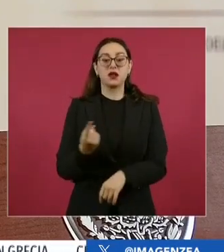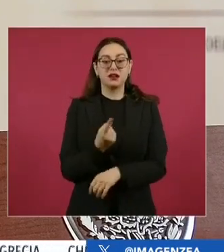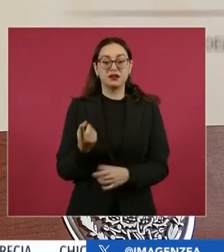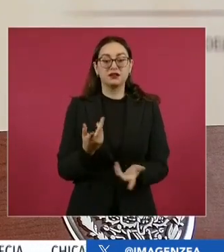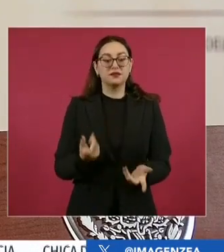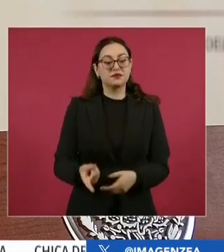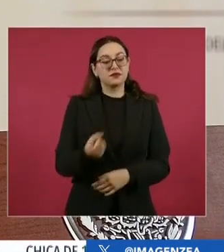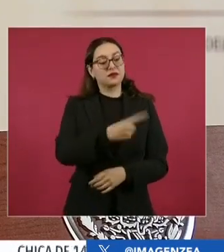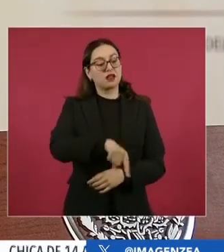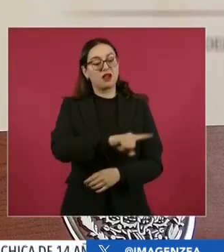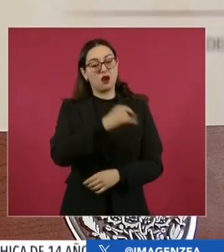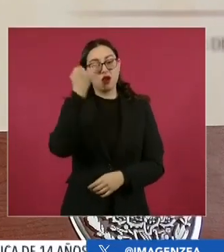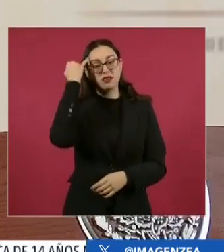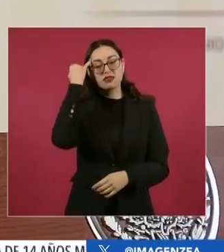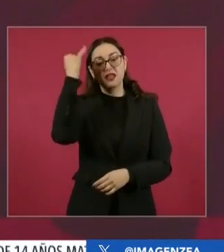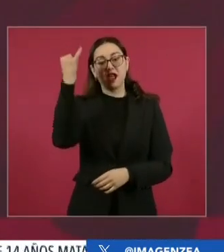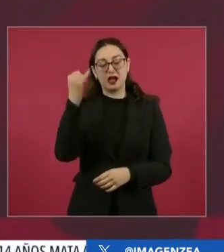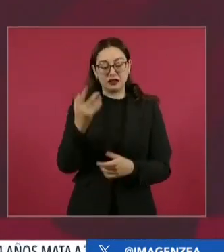era